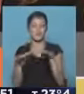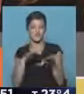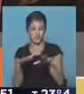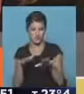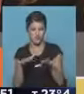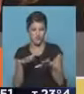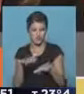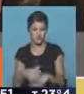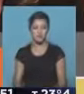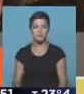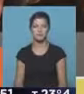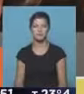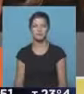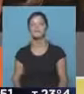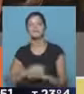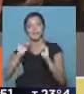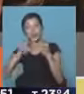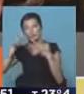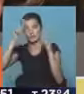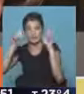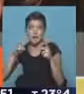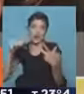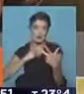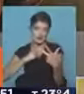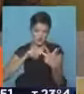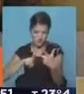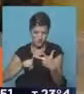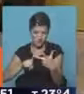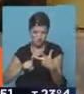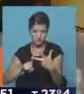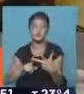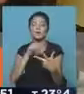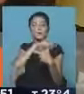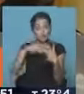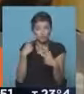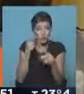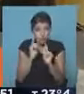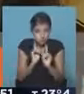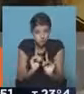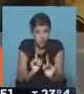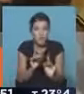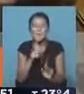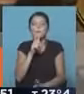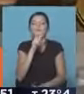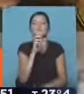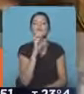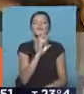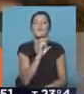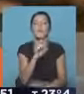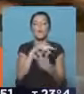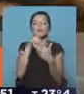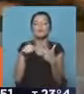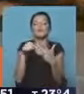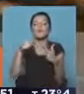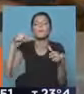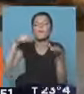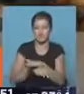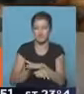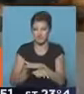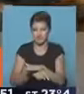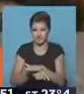toda la cuestión religiosa estaba impresa y lo de trump lo que hace es canalizar toda esa indignación entonces fue una una totalmente una elección entre